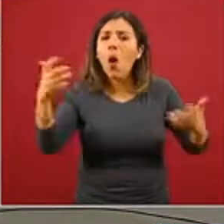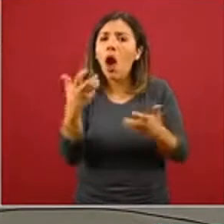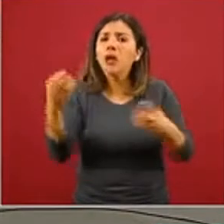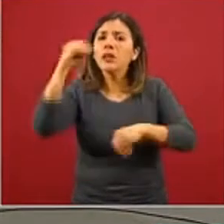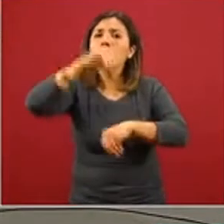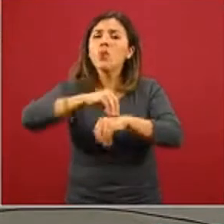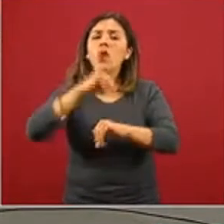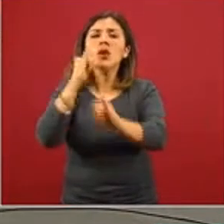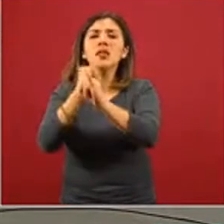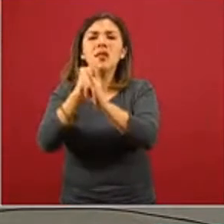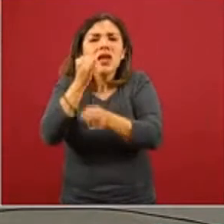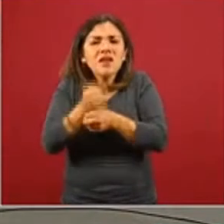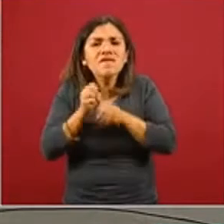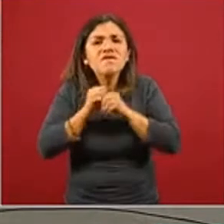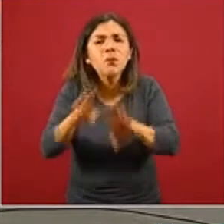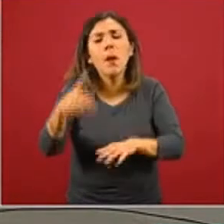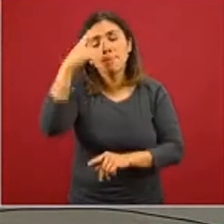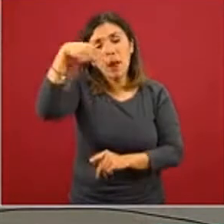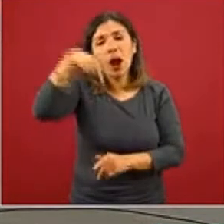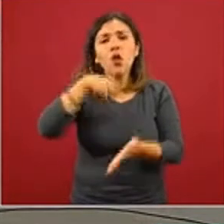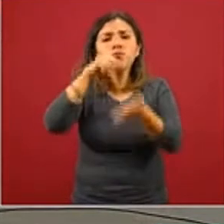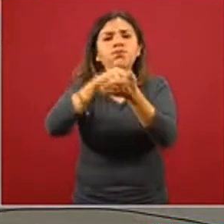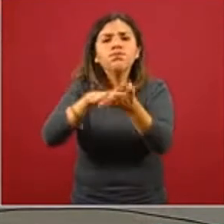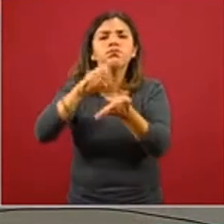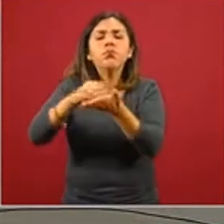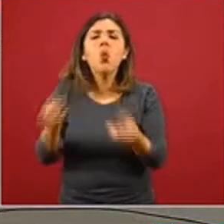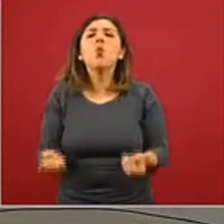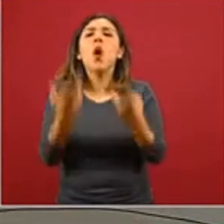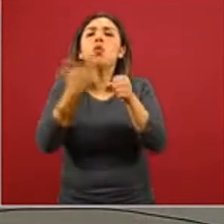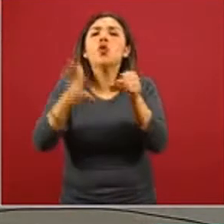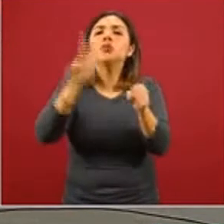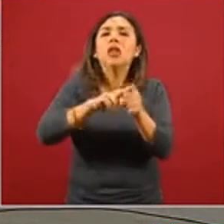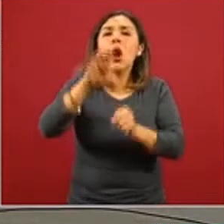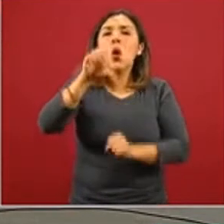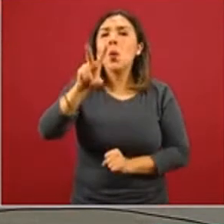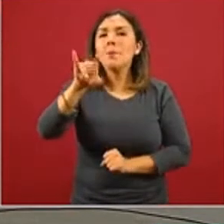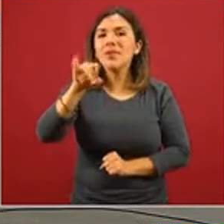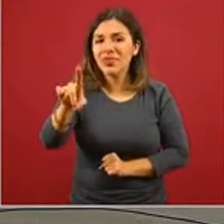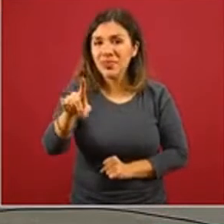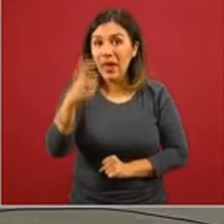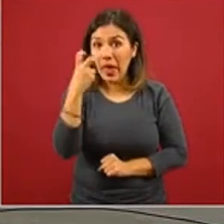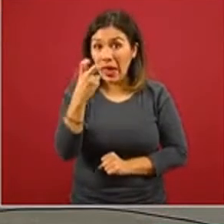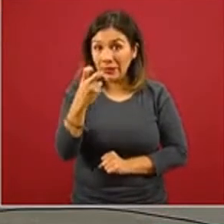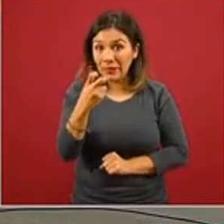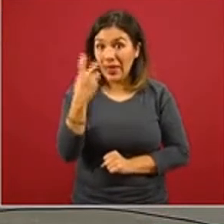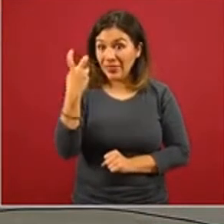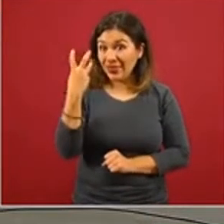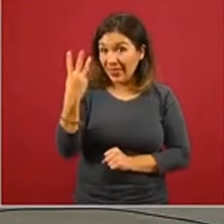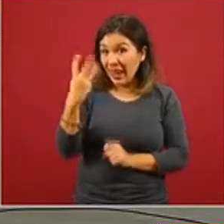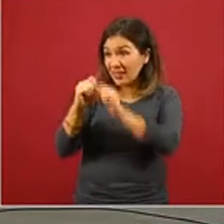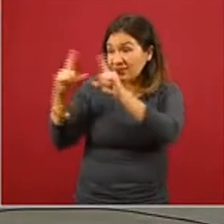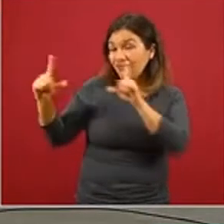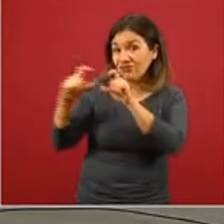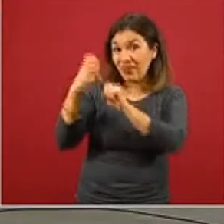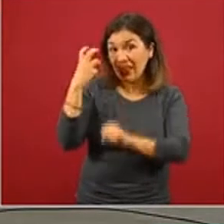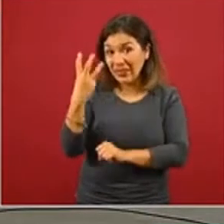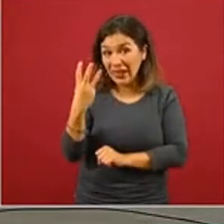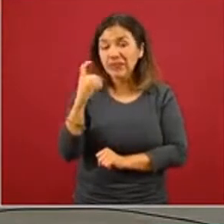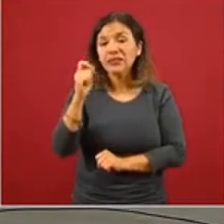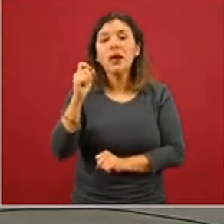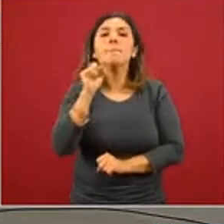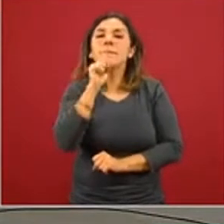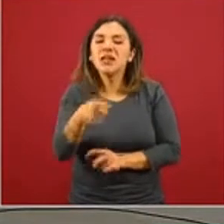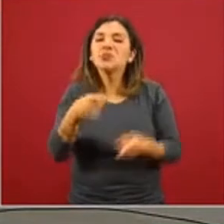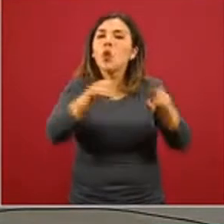la plataforma de información con el que registramos la ocupación hospitalaria de COVID. Estas últimas 3 diapositivas se basaron